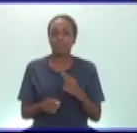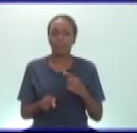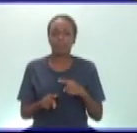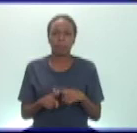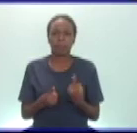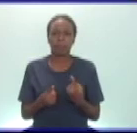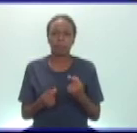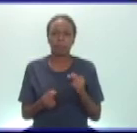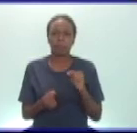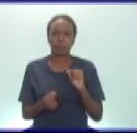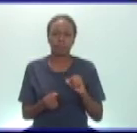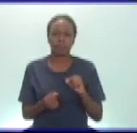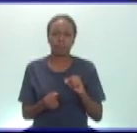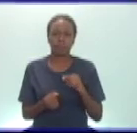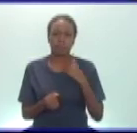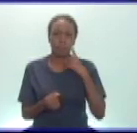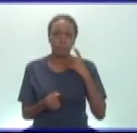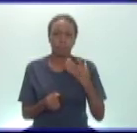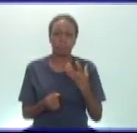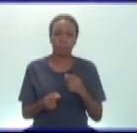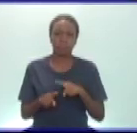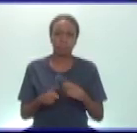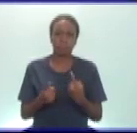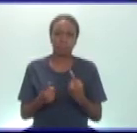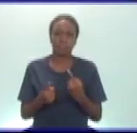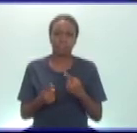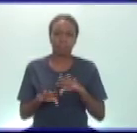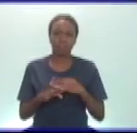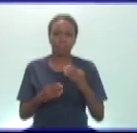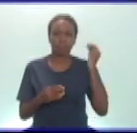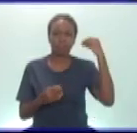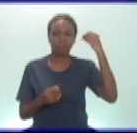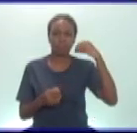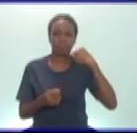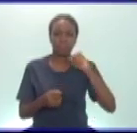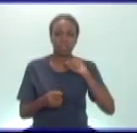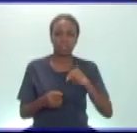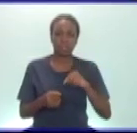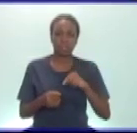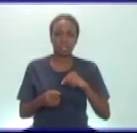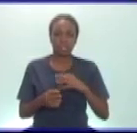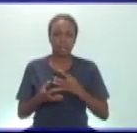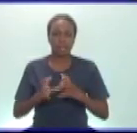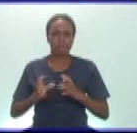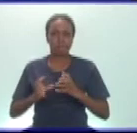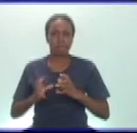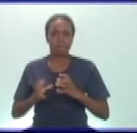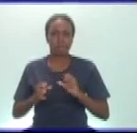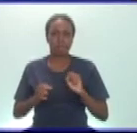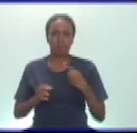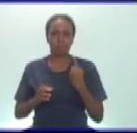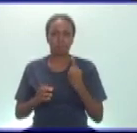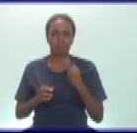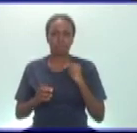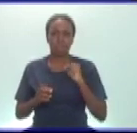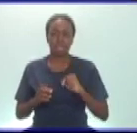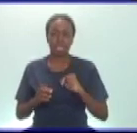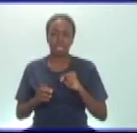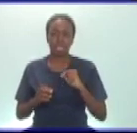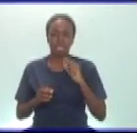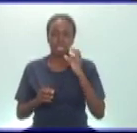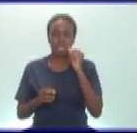no podemos dejar de hablar del lenguaje grandilocuente con que Homero, con ese estilo único, creíble, nos muestra como